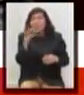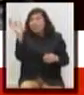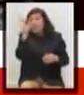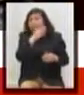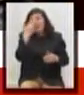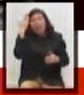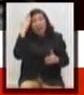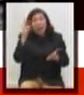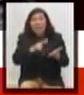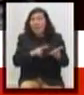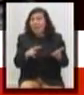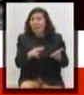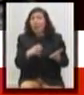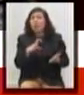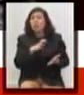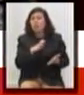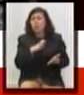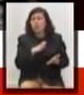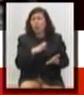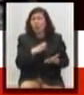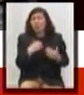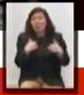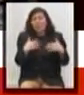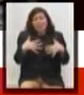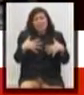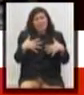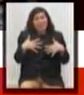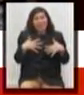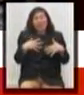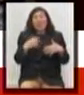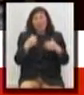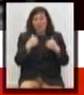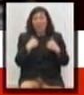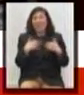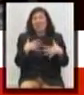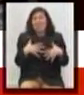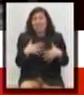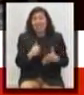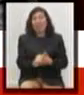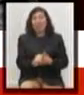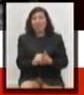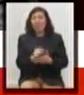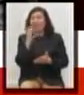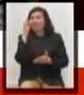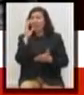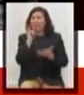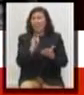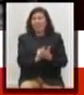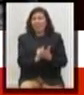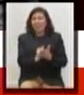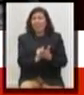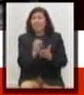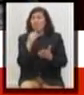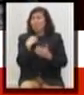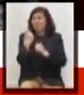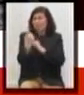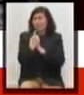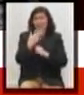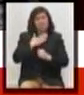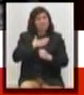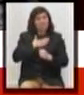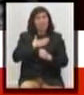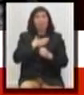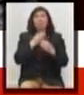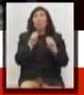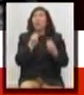saber leer, yo, que era muy tímida, aunque parezca mentira, creía que si no me enseñaban a mí